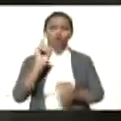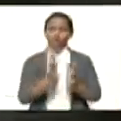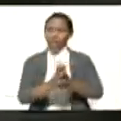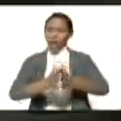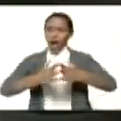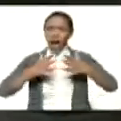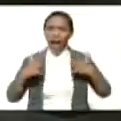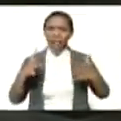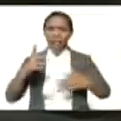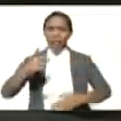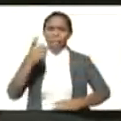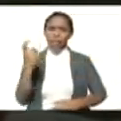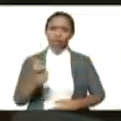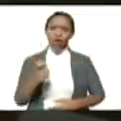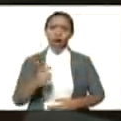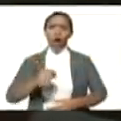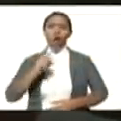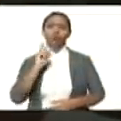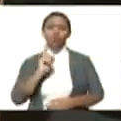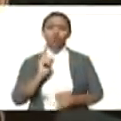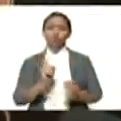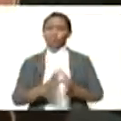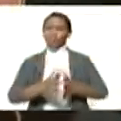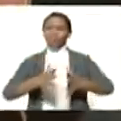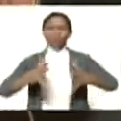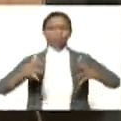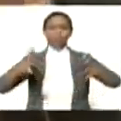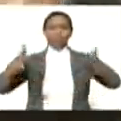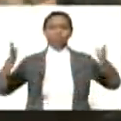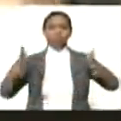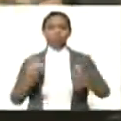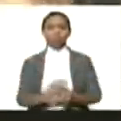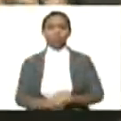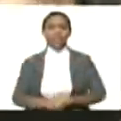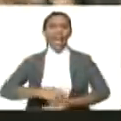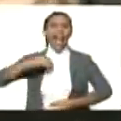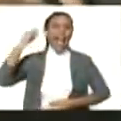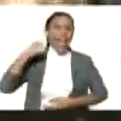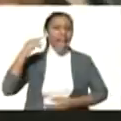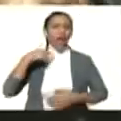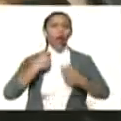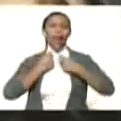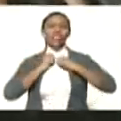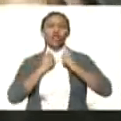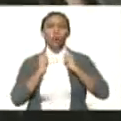grandes, uno de los gigantes, el negro Aristóbulo.